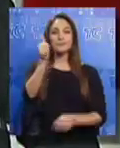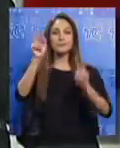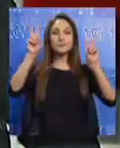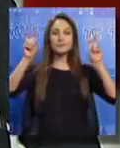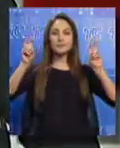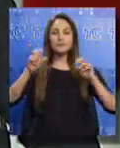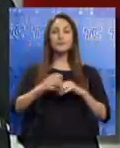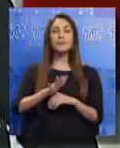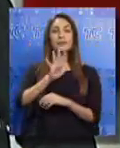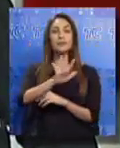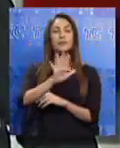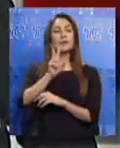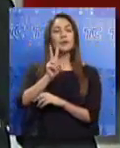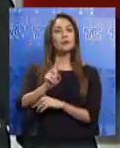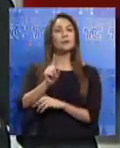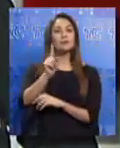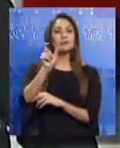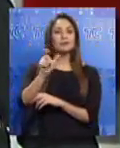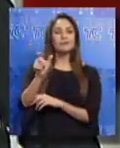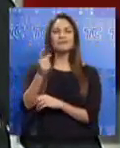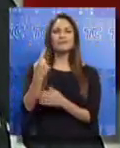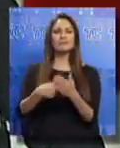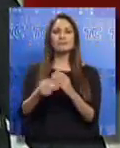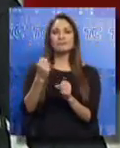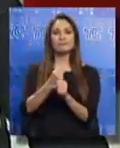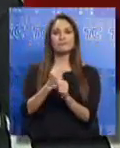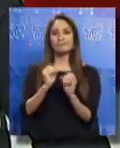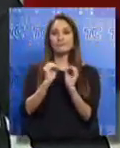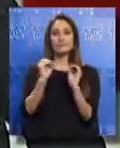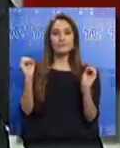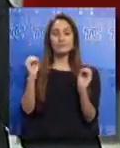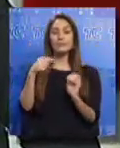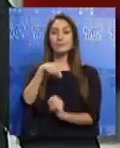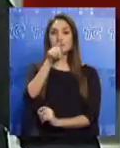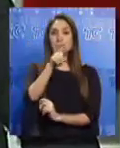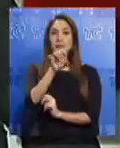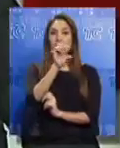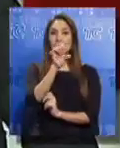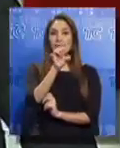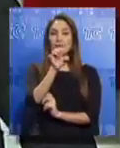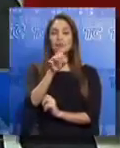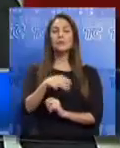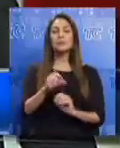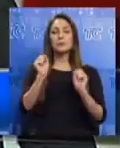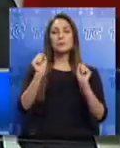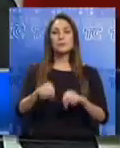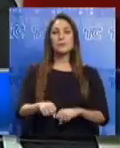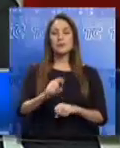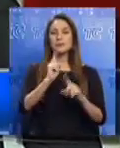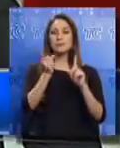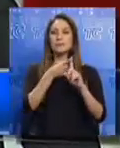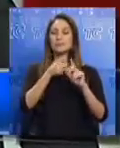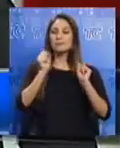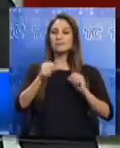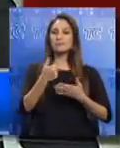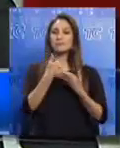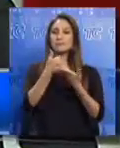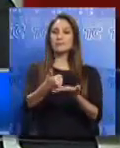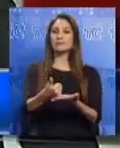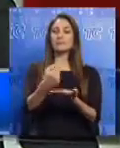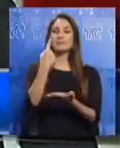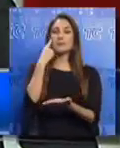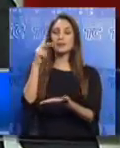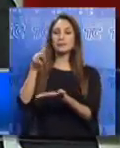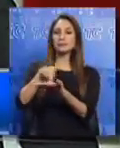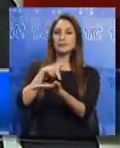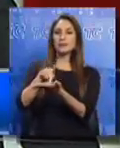Alrededor de 58.000 personas que se quedaron sin empleo desde el 1 de enero de este año serán los primeros beneficiados de la entrada